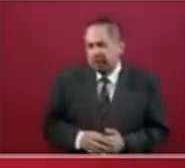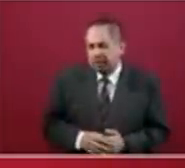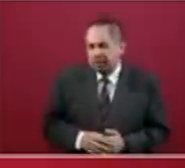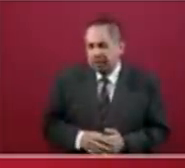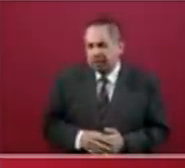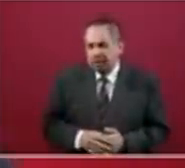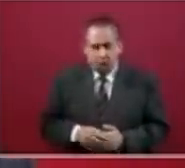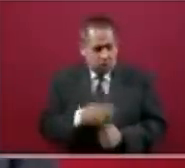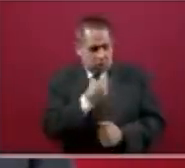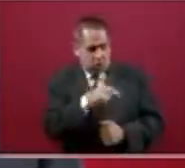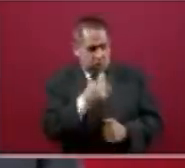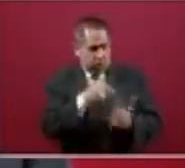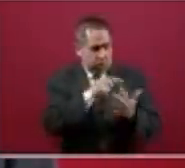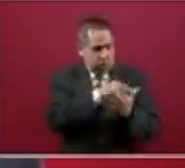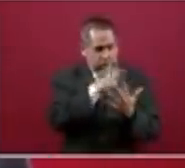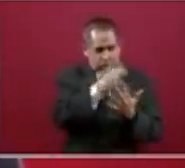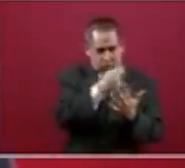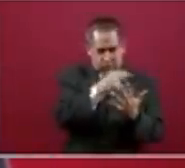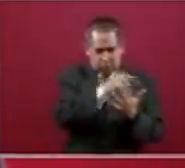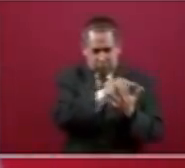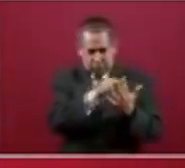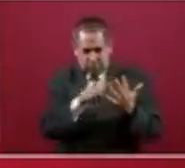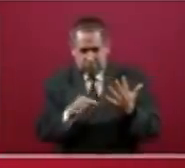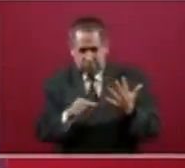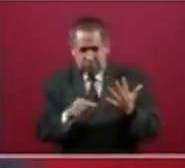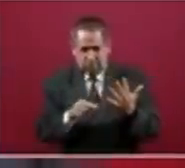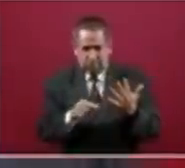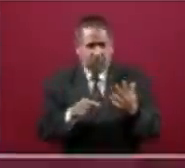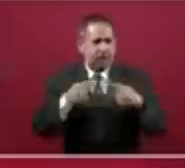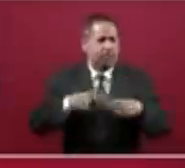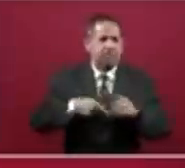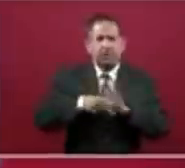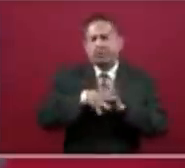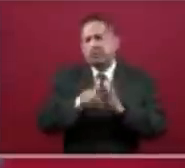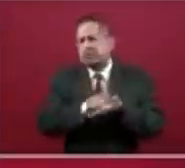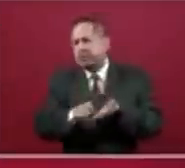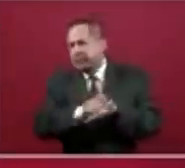Porque los nombres que tenemos son de columnistas.